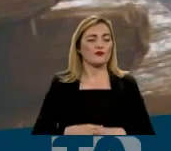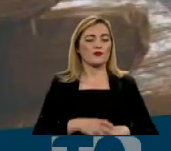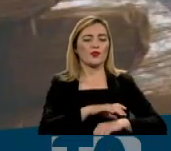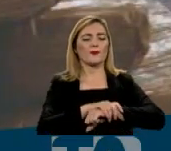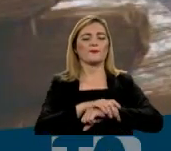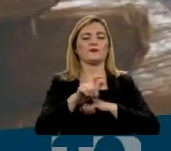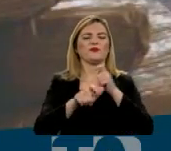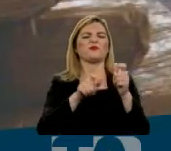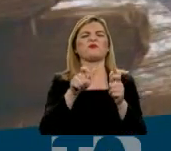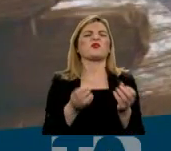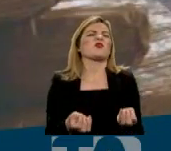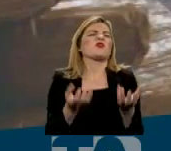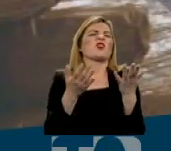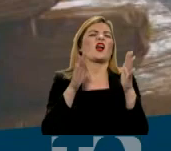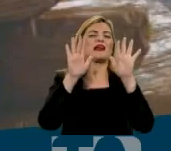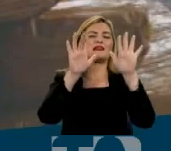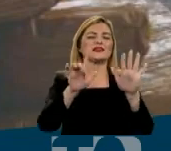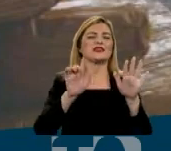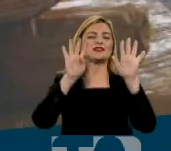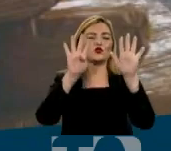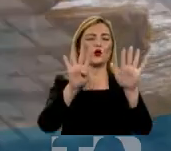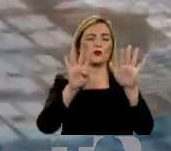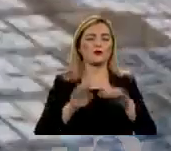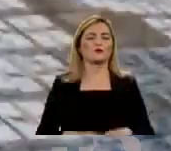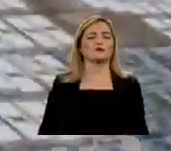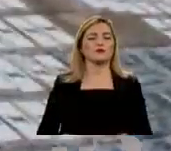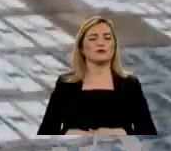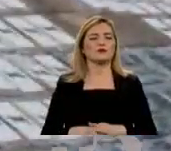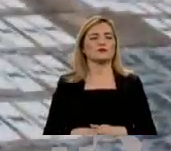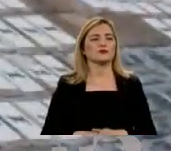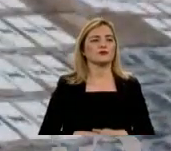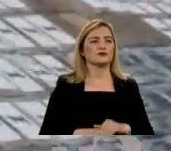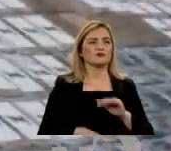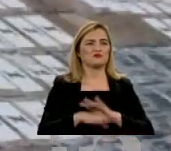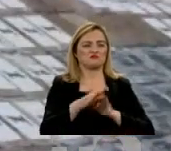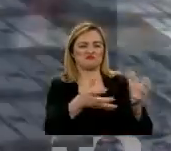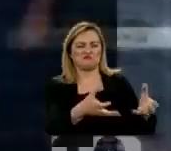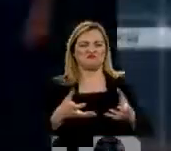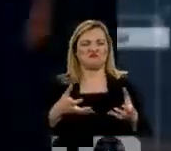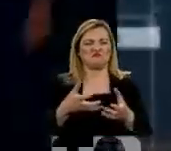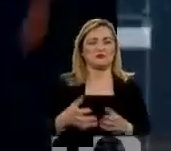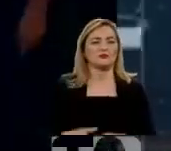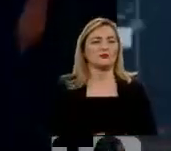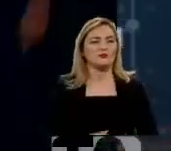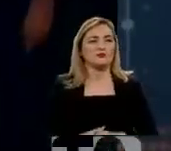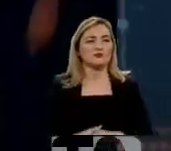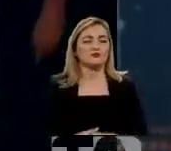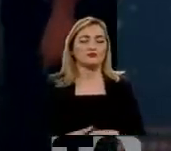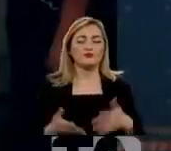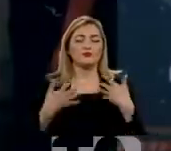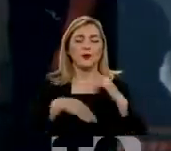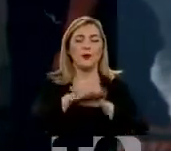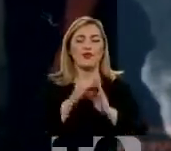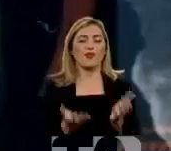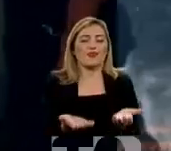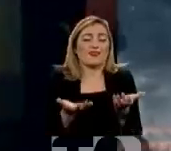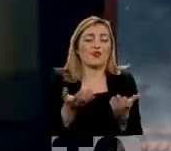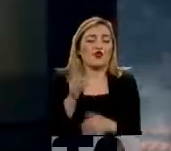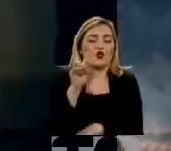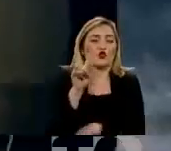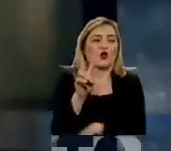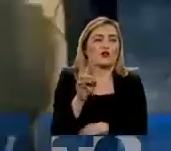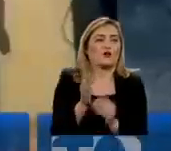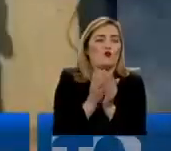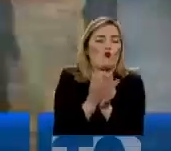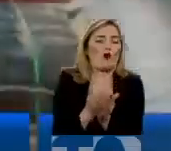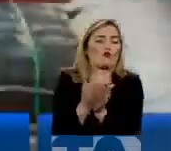que se detuvo a 79 presuntos involucrados y mucho más alcaloide fue decomisado. Guayaquil, más de 2 toneladas incautaron en el